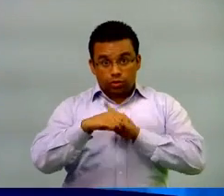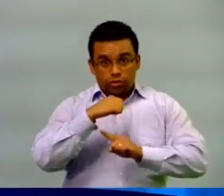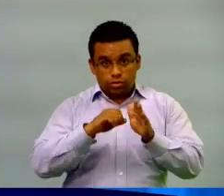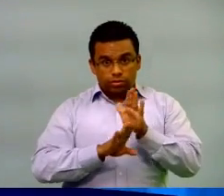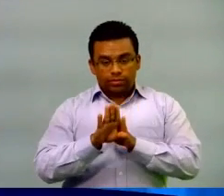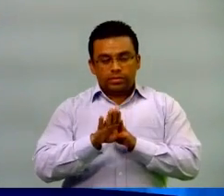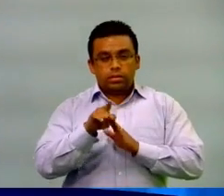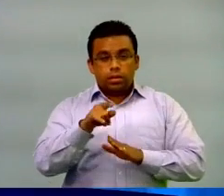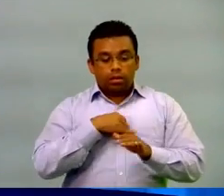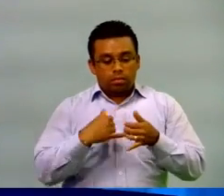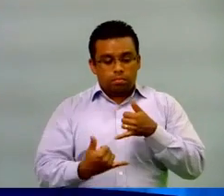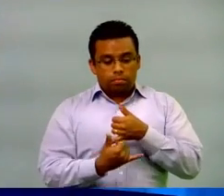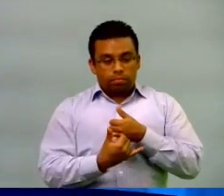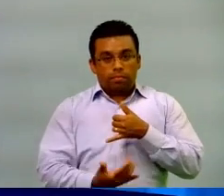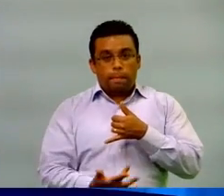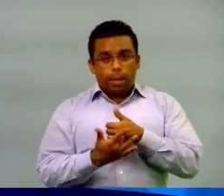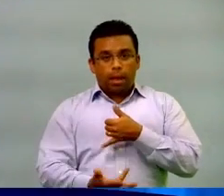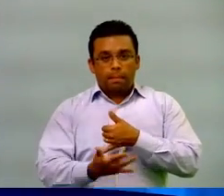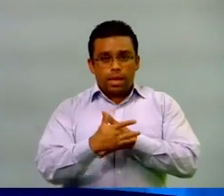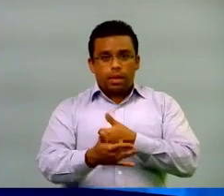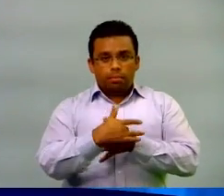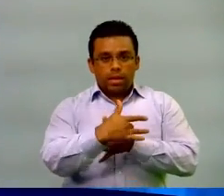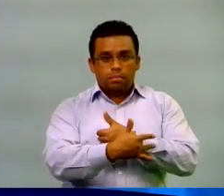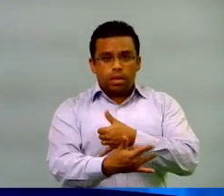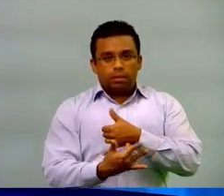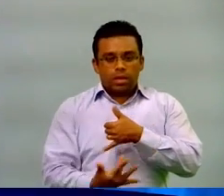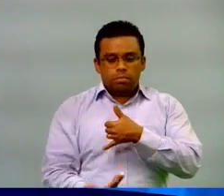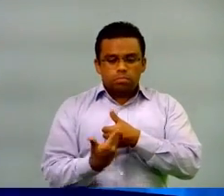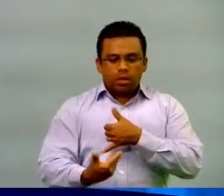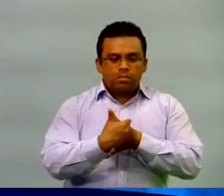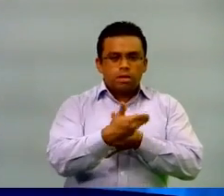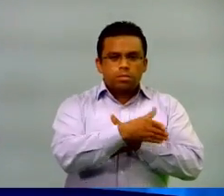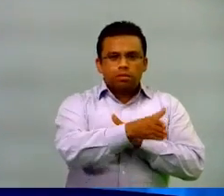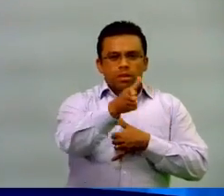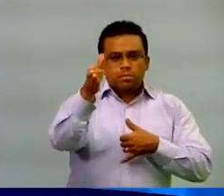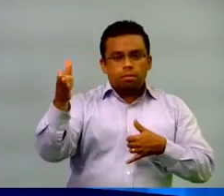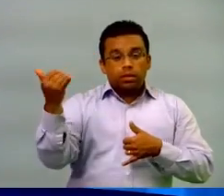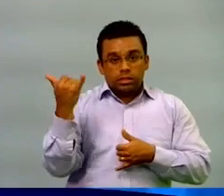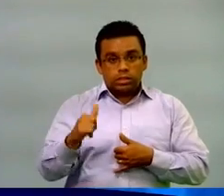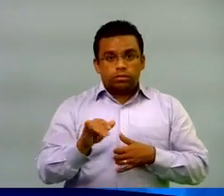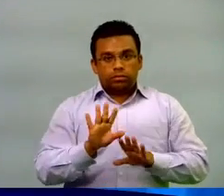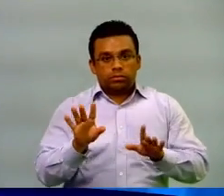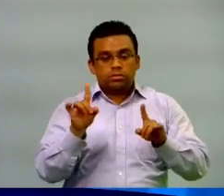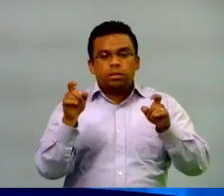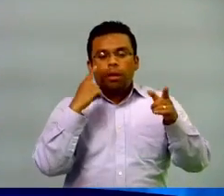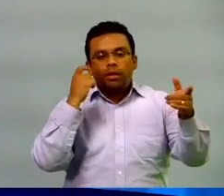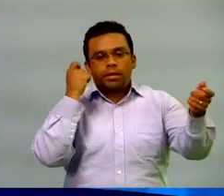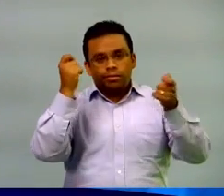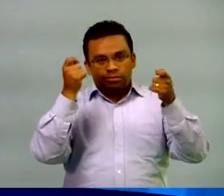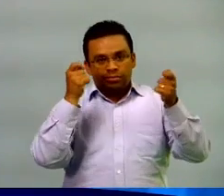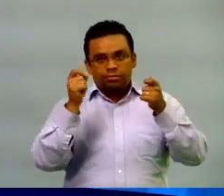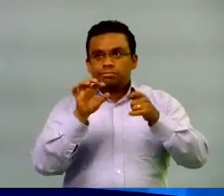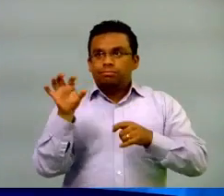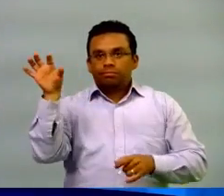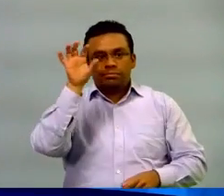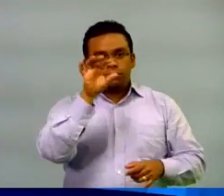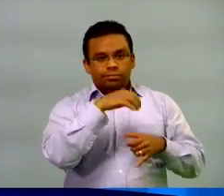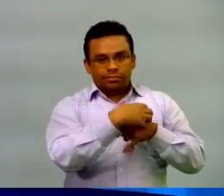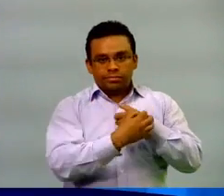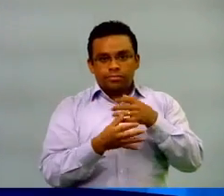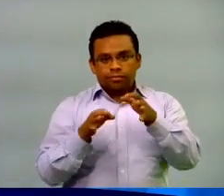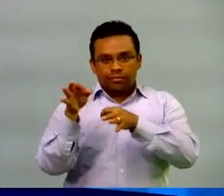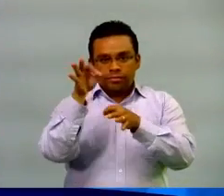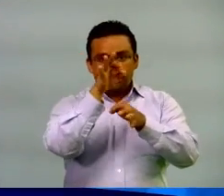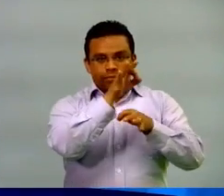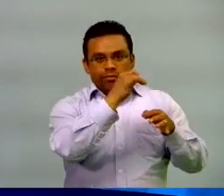buena parte del país llevando esta estrategia, implementando esta estrategia en los diferentes departamentos.